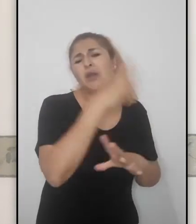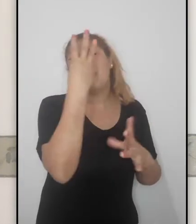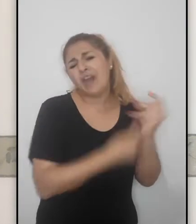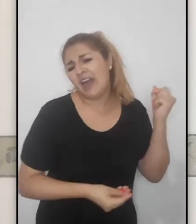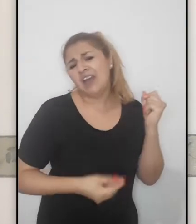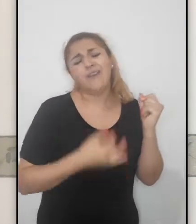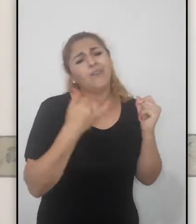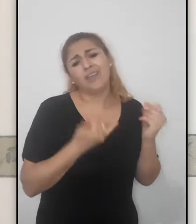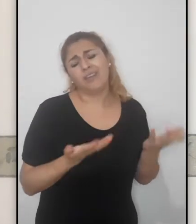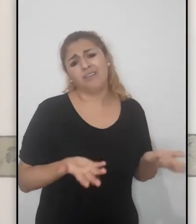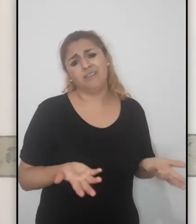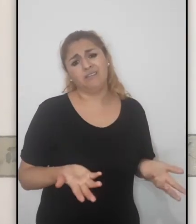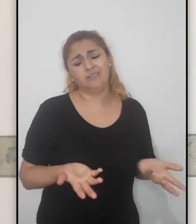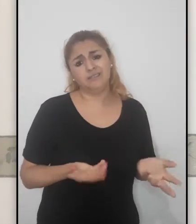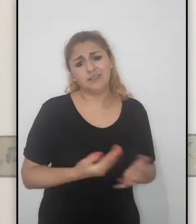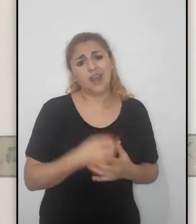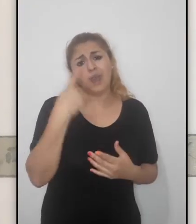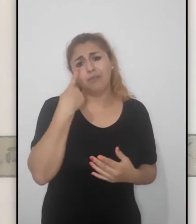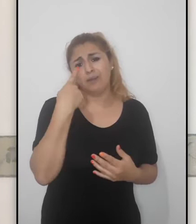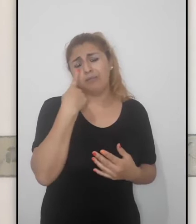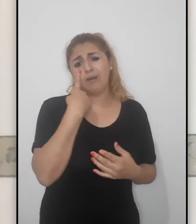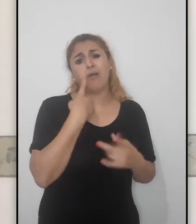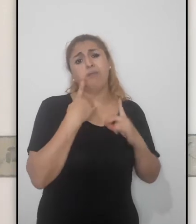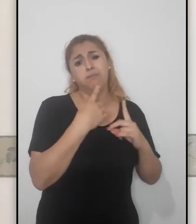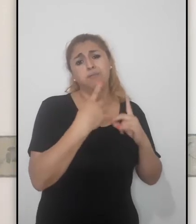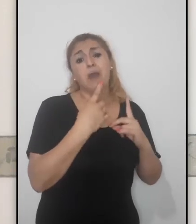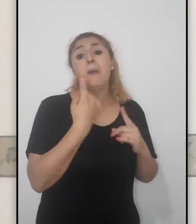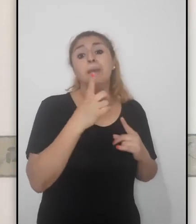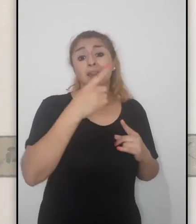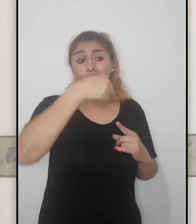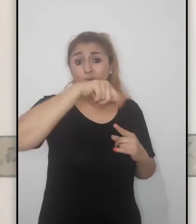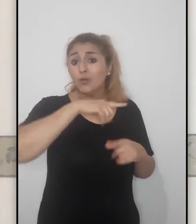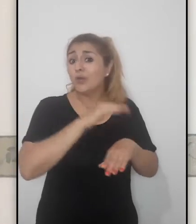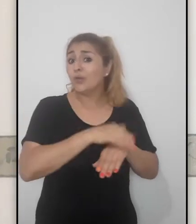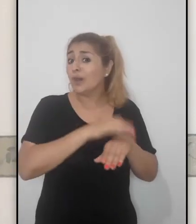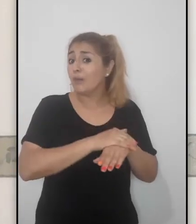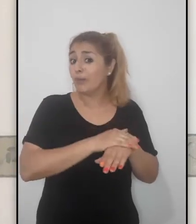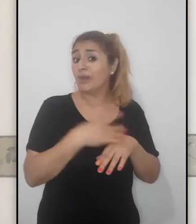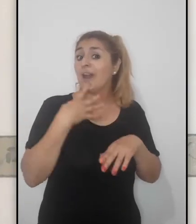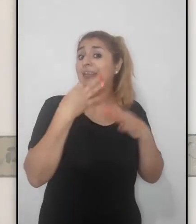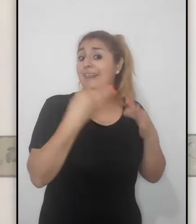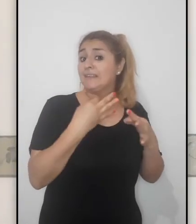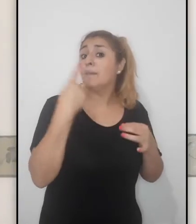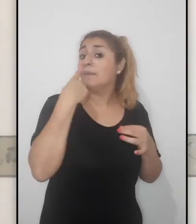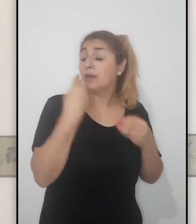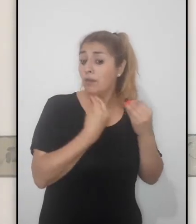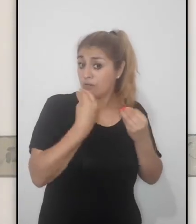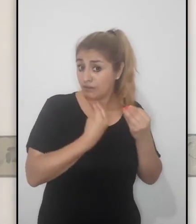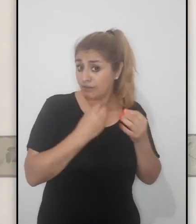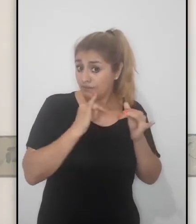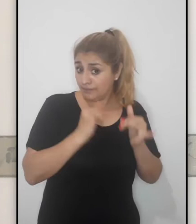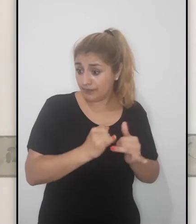antiguamente se diría los cerros pero bueno ahora sí sé yo erro